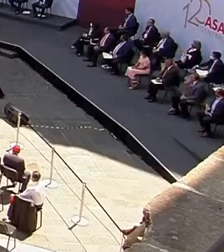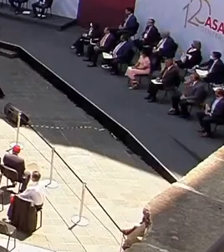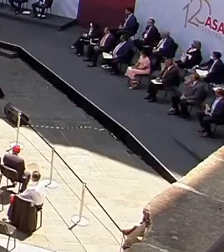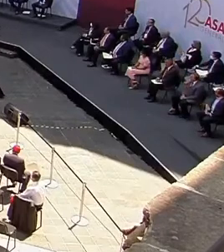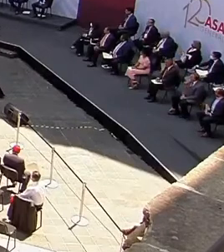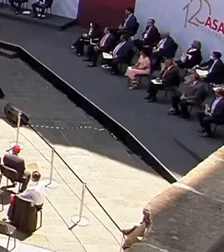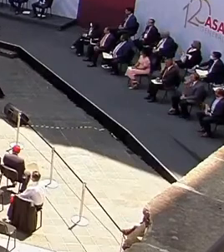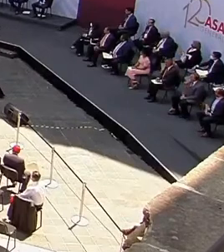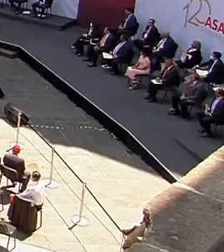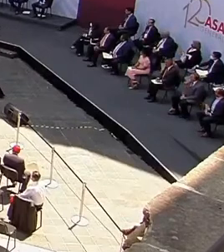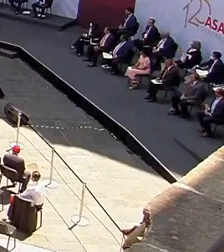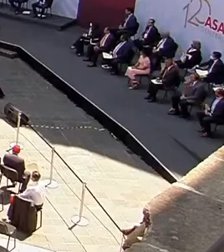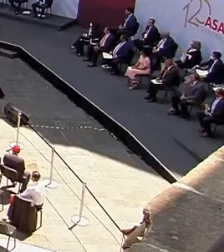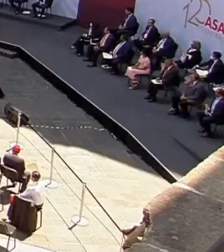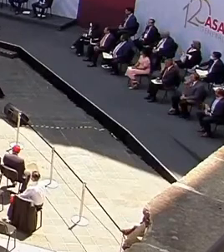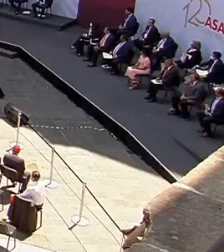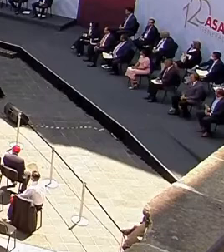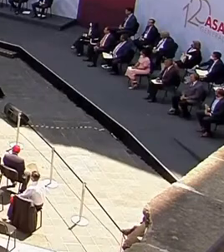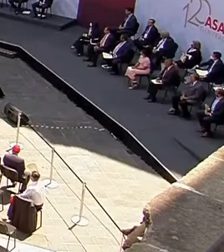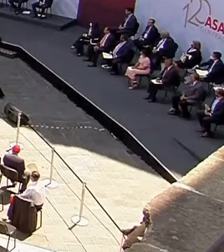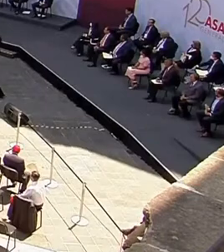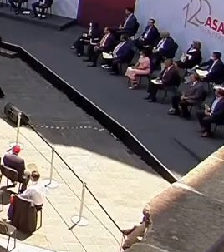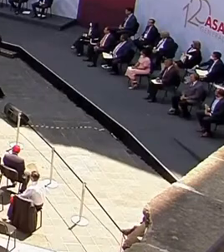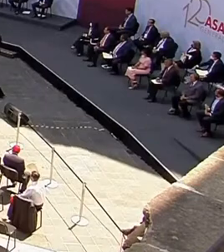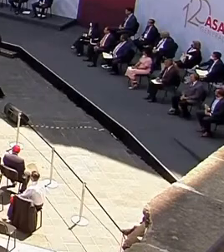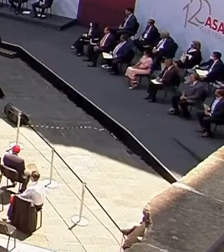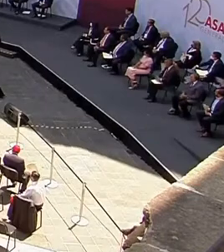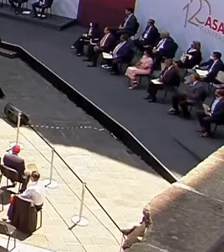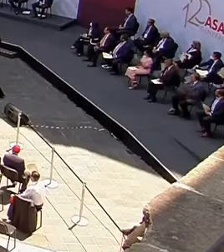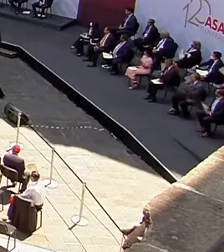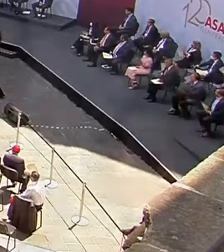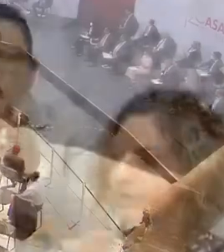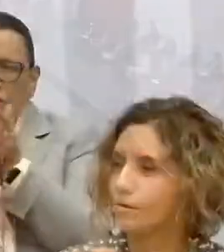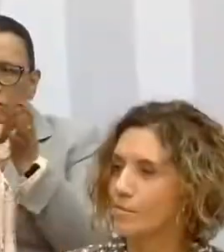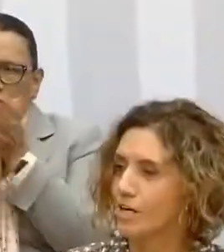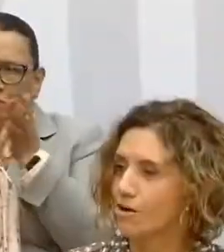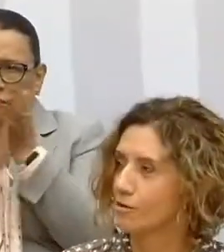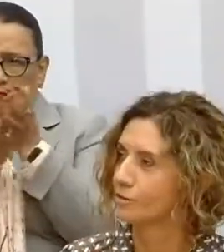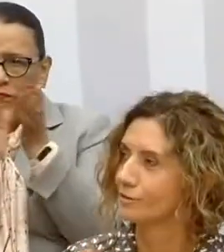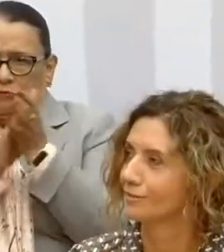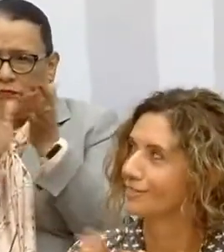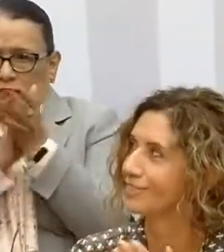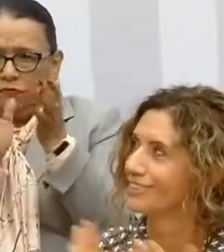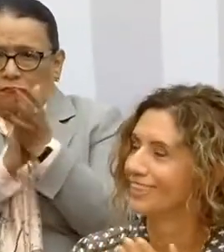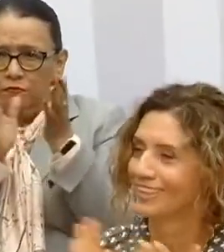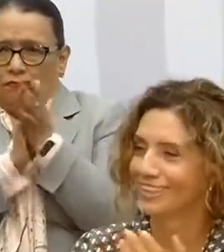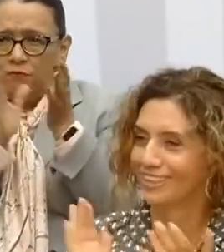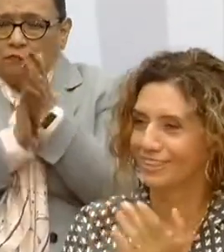Mario Macías Robles, director y orador del sector de los trabajadores.